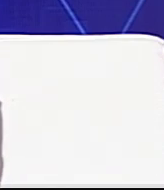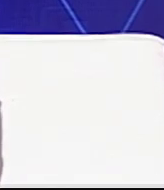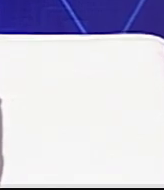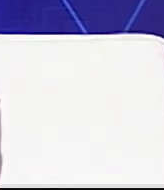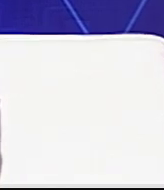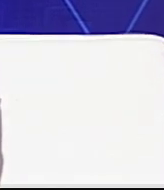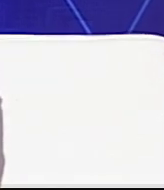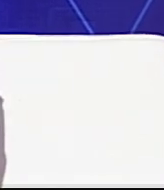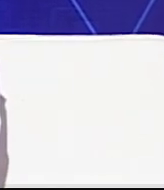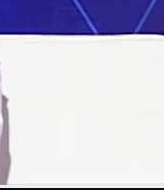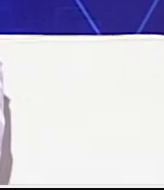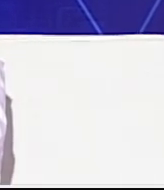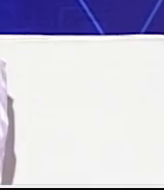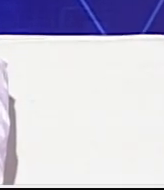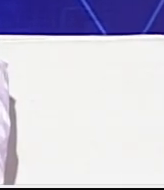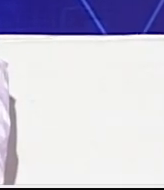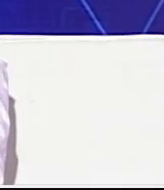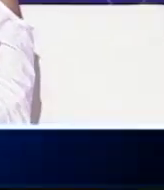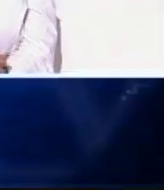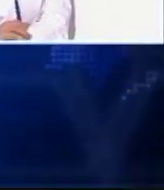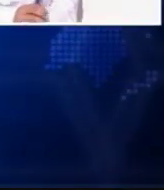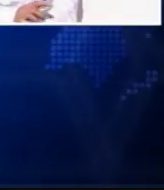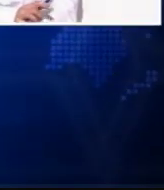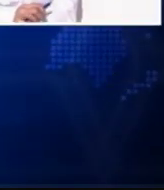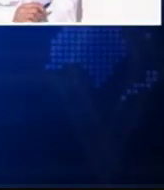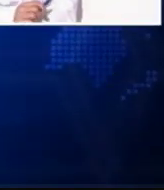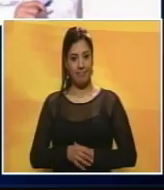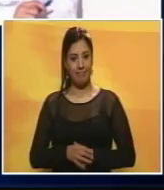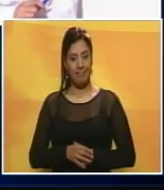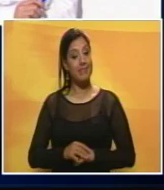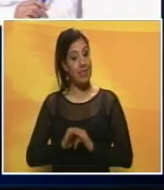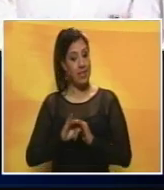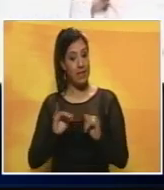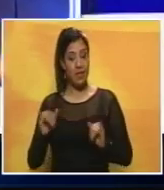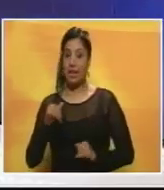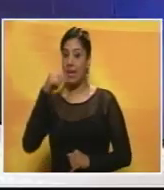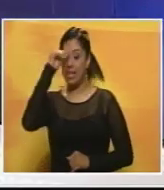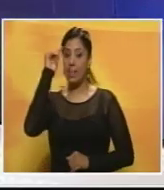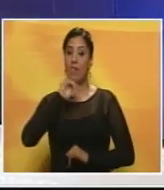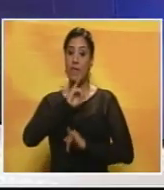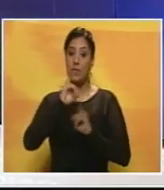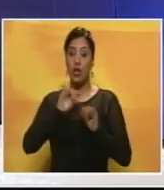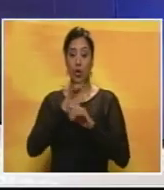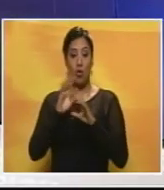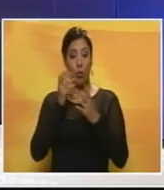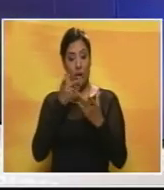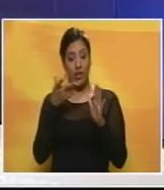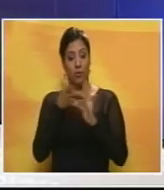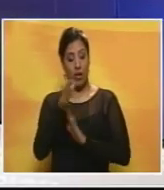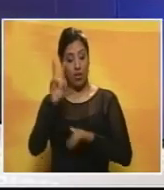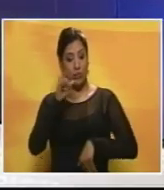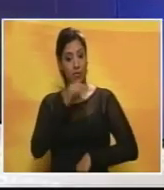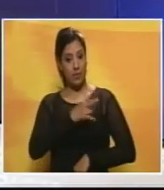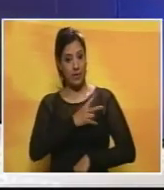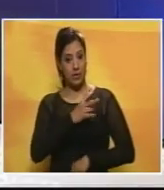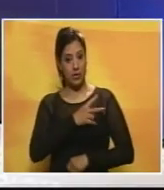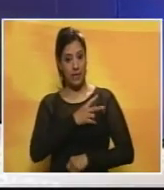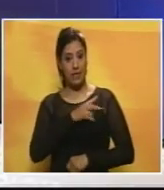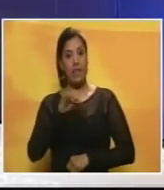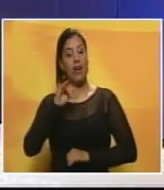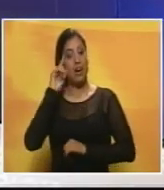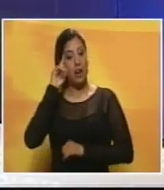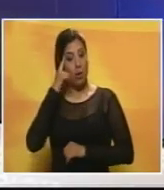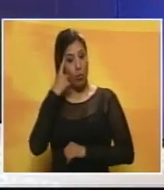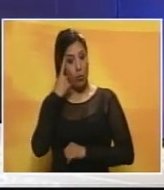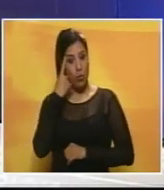por habernos acompañado. Que tengan todos buenas tardes. Milagros. Así es, Gendrina, así llegamos al final de la presente emisión de Noticiero Venevisión.